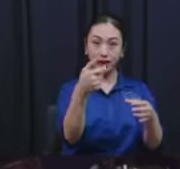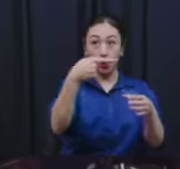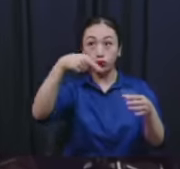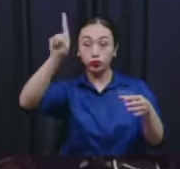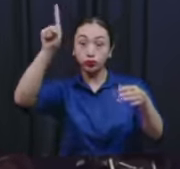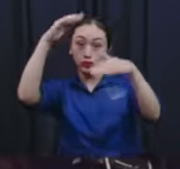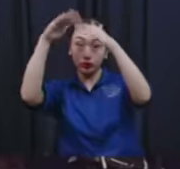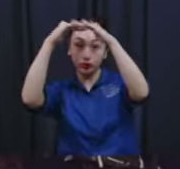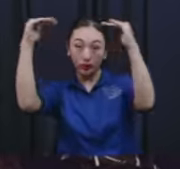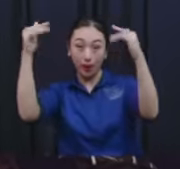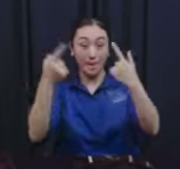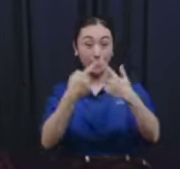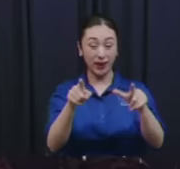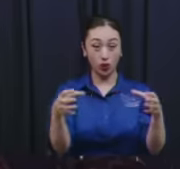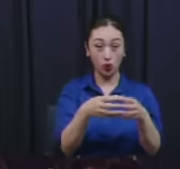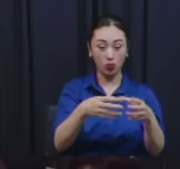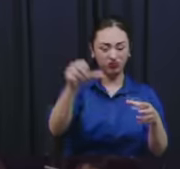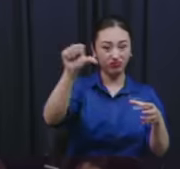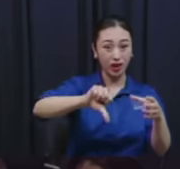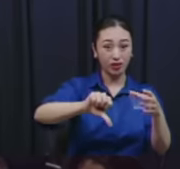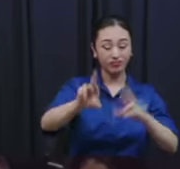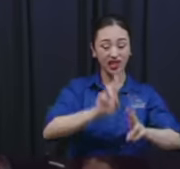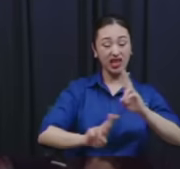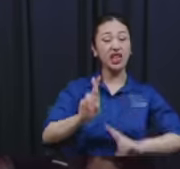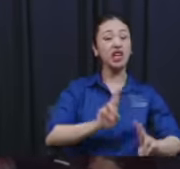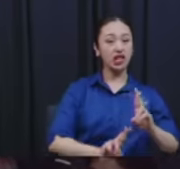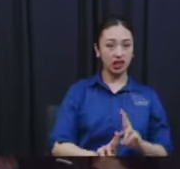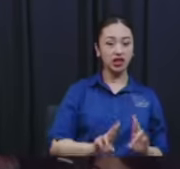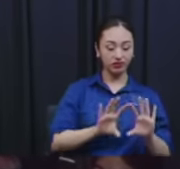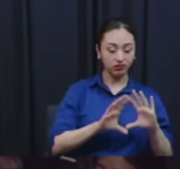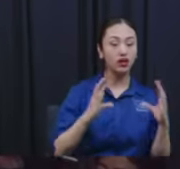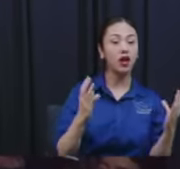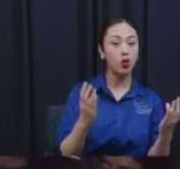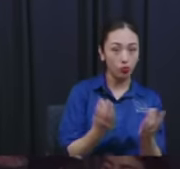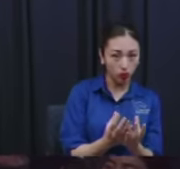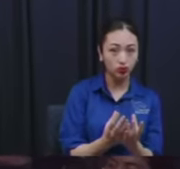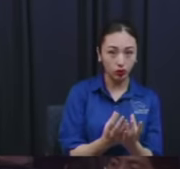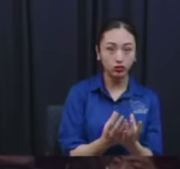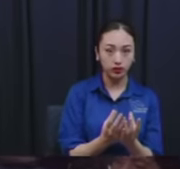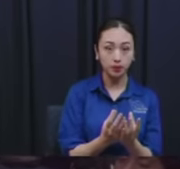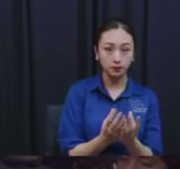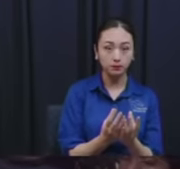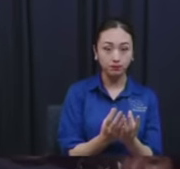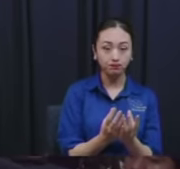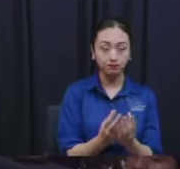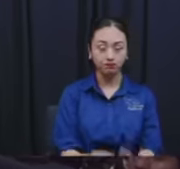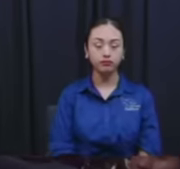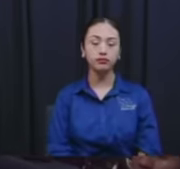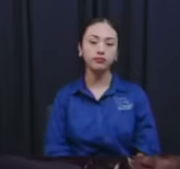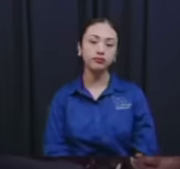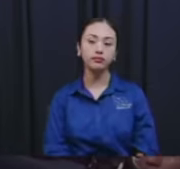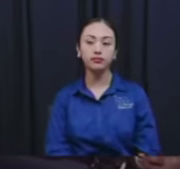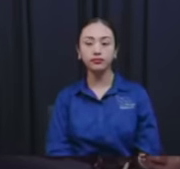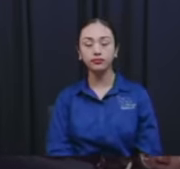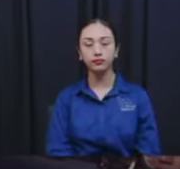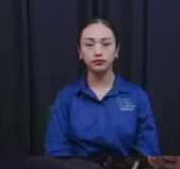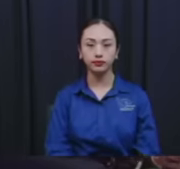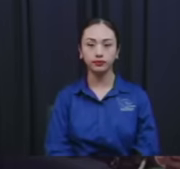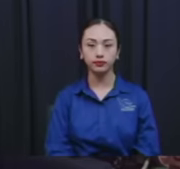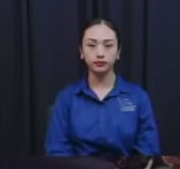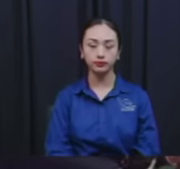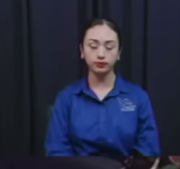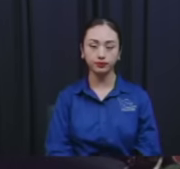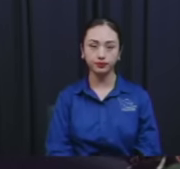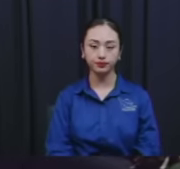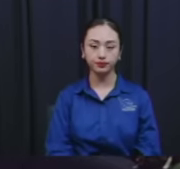a las retrasadas para sacarlas así como sacaba usted en octubre noviembre diciembre enero sus retrasadas antes ahora para